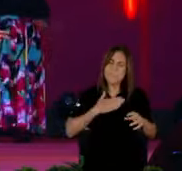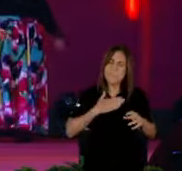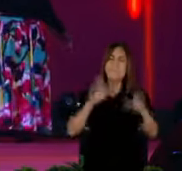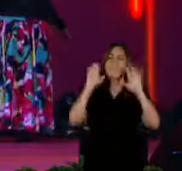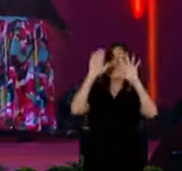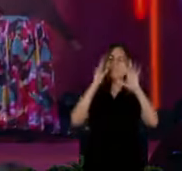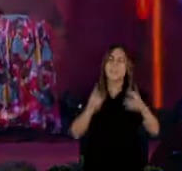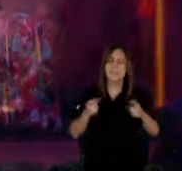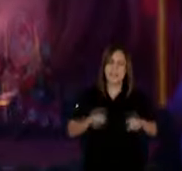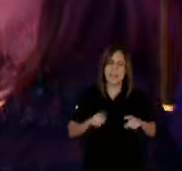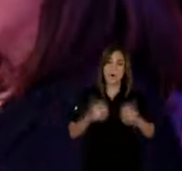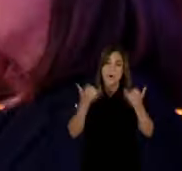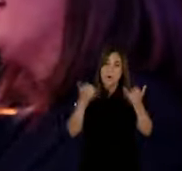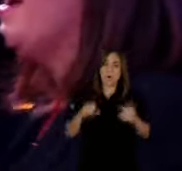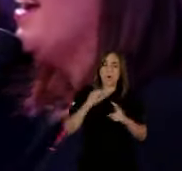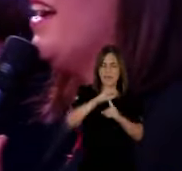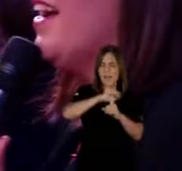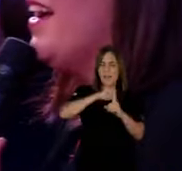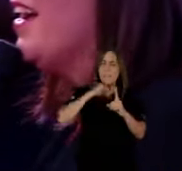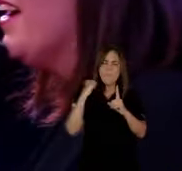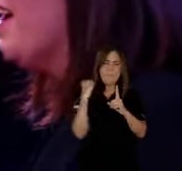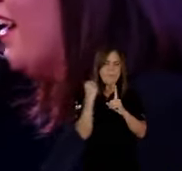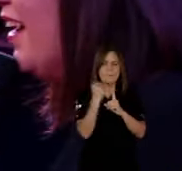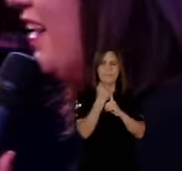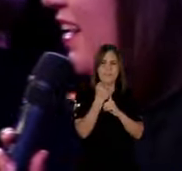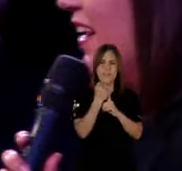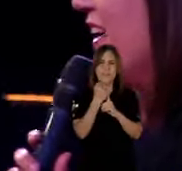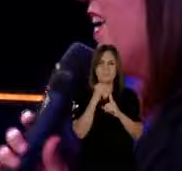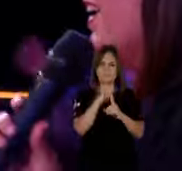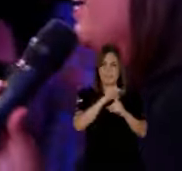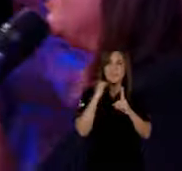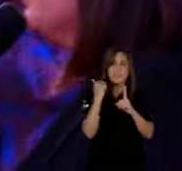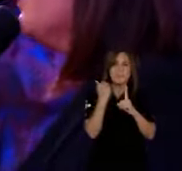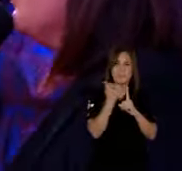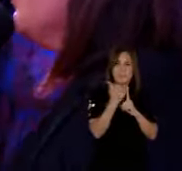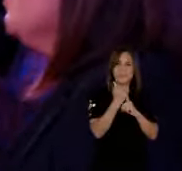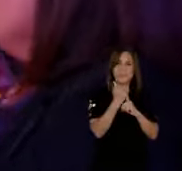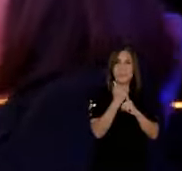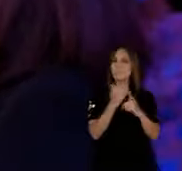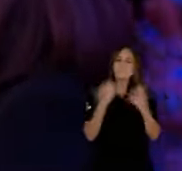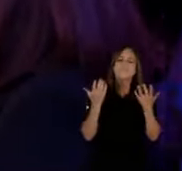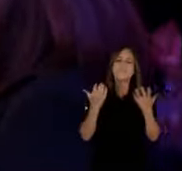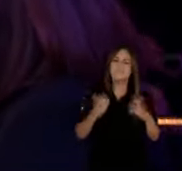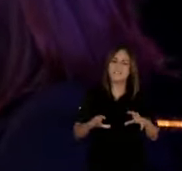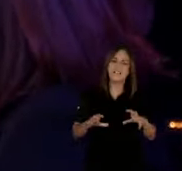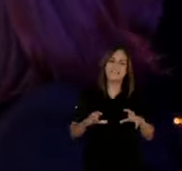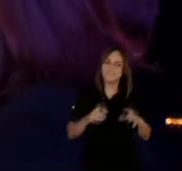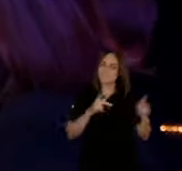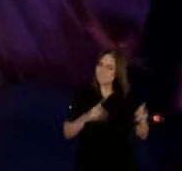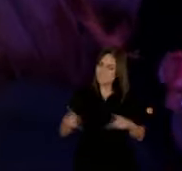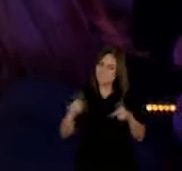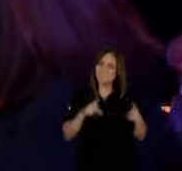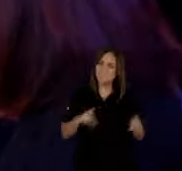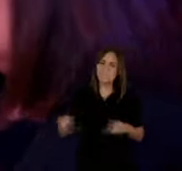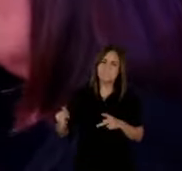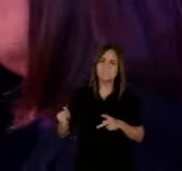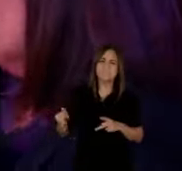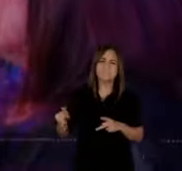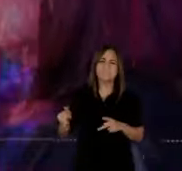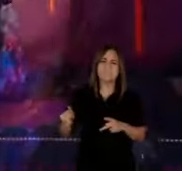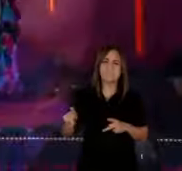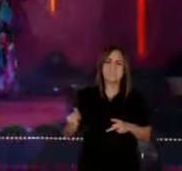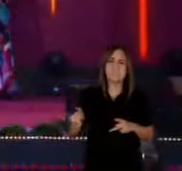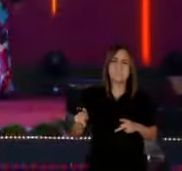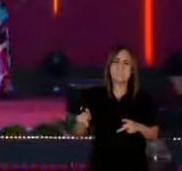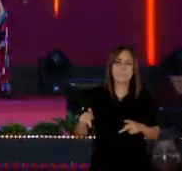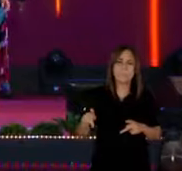está preparada, está preparada. Vamos, alguien, mira la parte de atrás. Mire que está en la fila de atrás. Y dígale: comienzo a